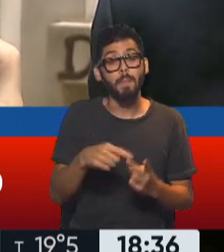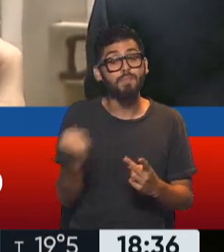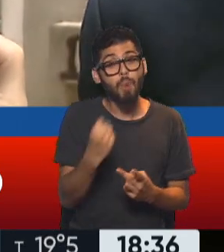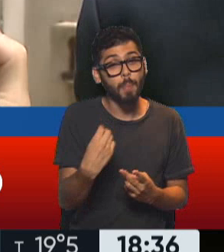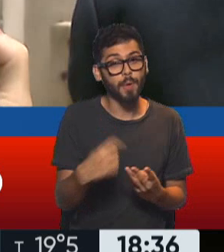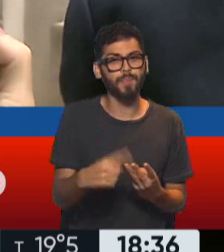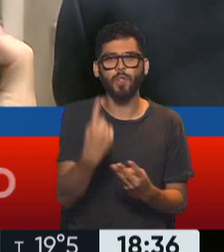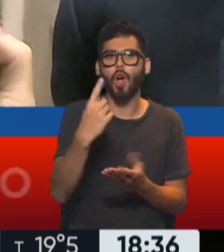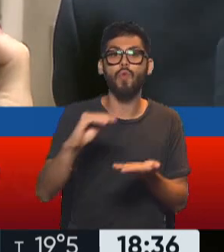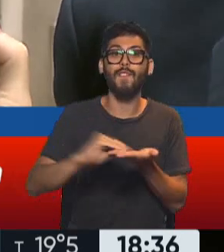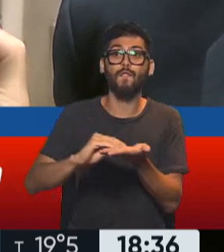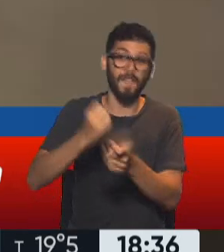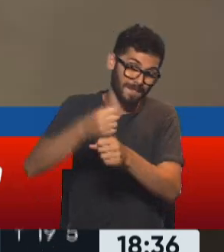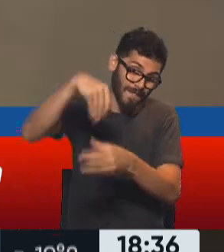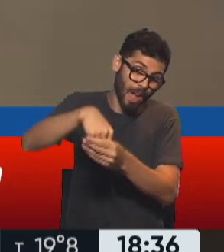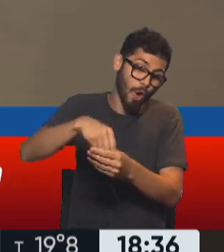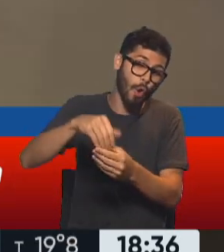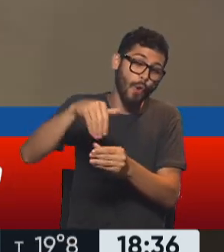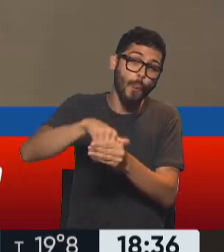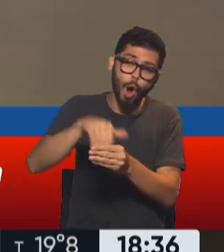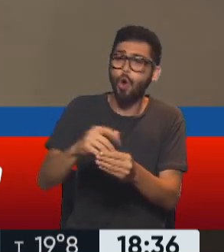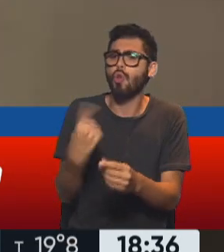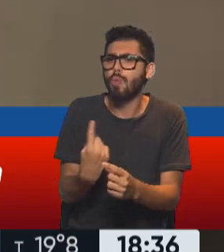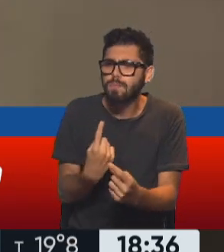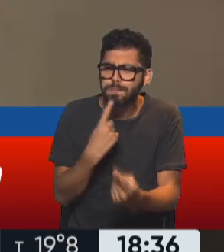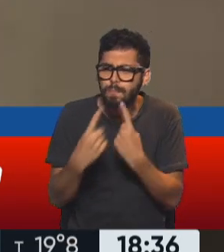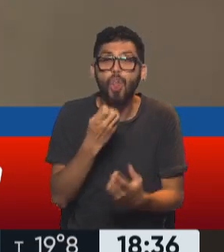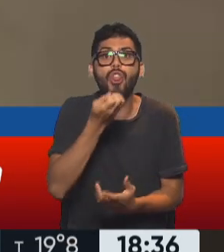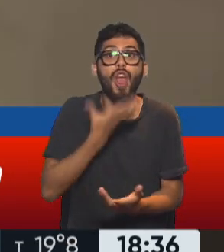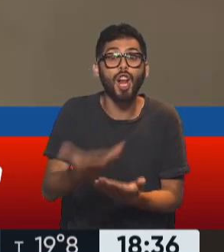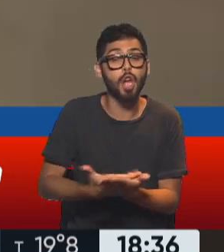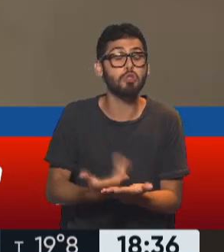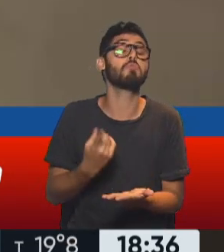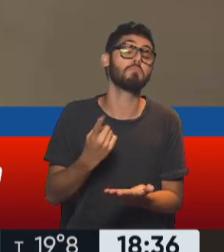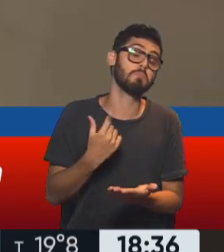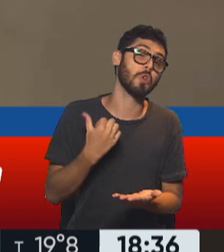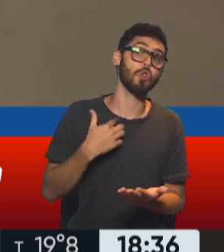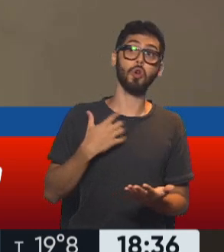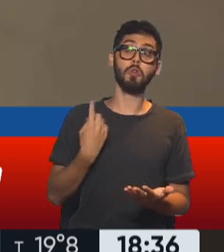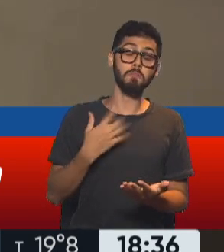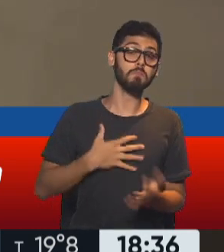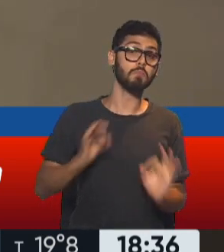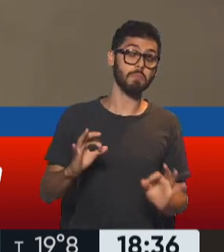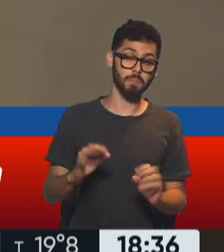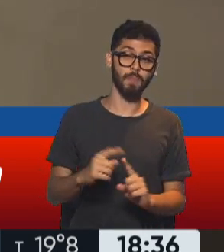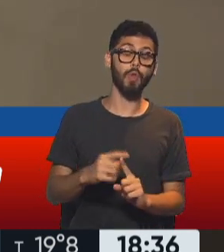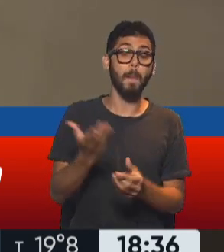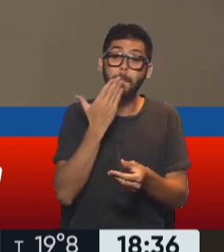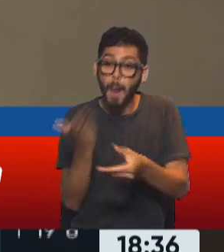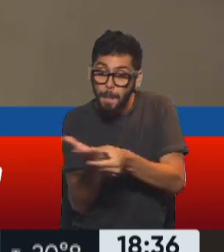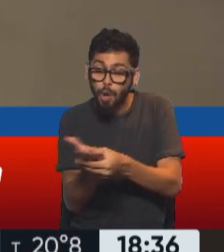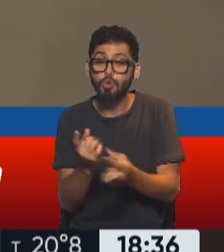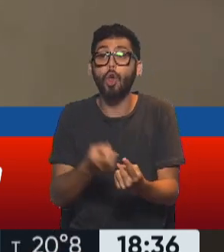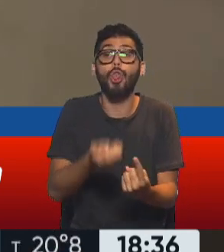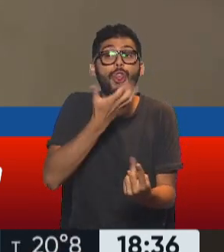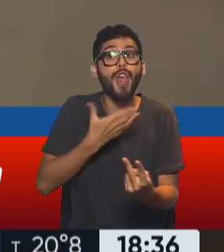declaración a una funcionaria del banco. Así que nos vamos muy satisfechos porque hemos reunido documentación, una declaración testimonial importante